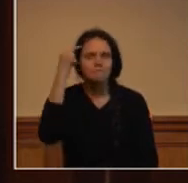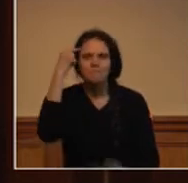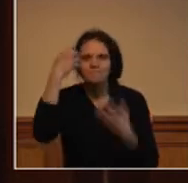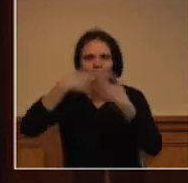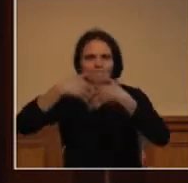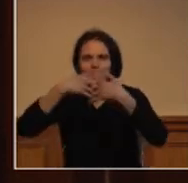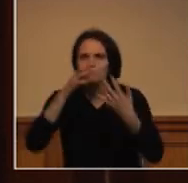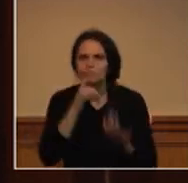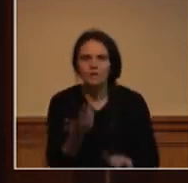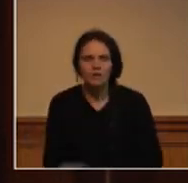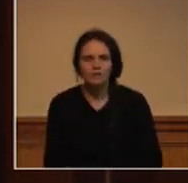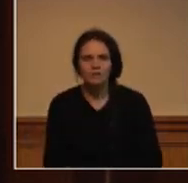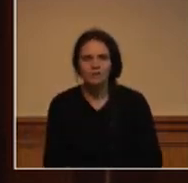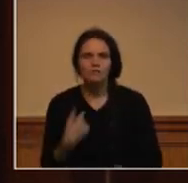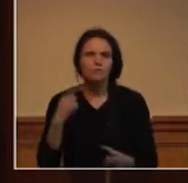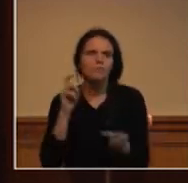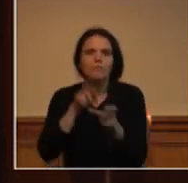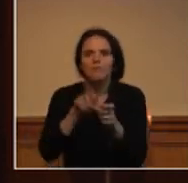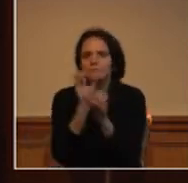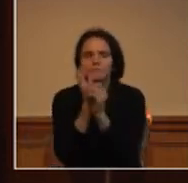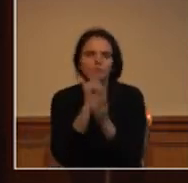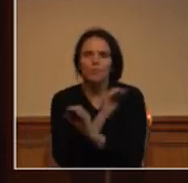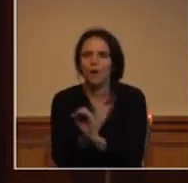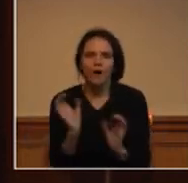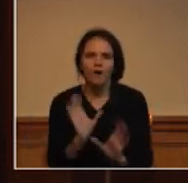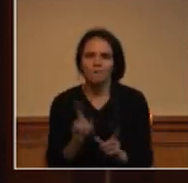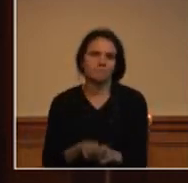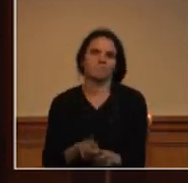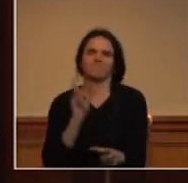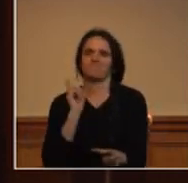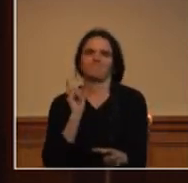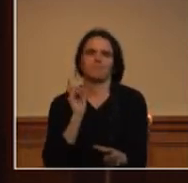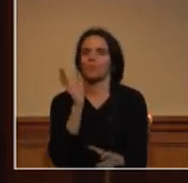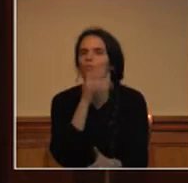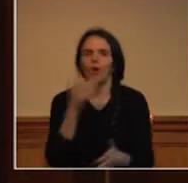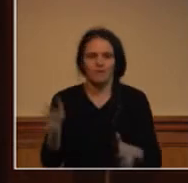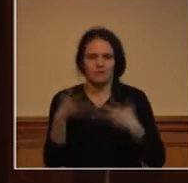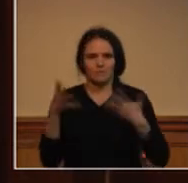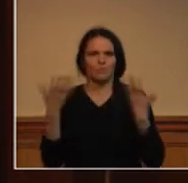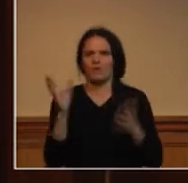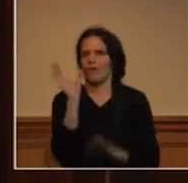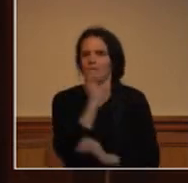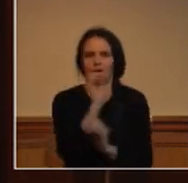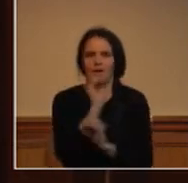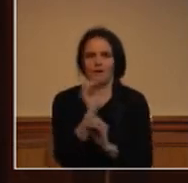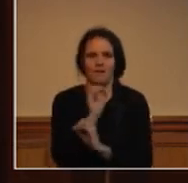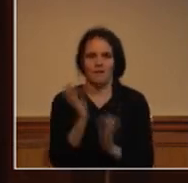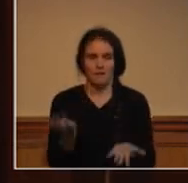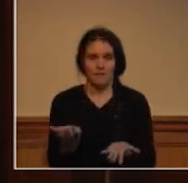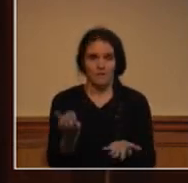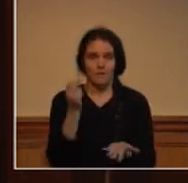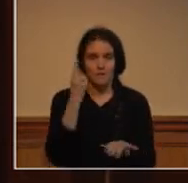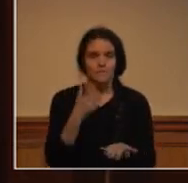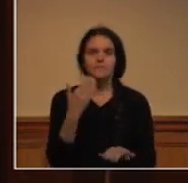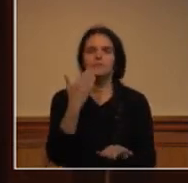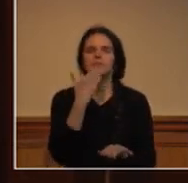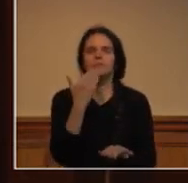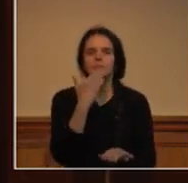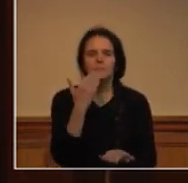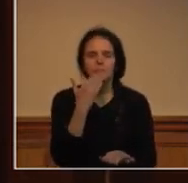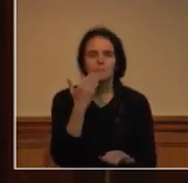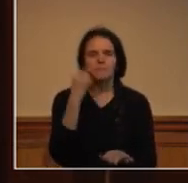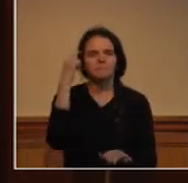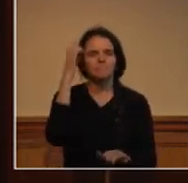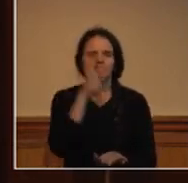no tengo una acción participativa. Ahí no hay un proceso de estimulación. Y también exploramos un